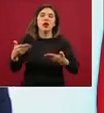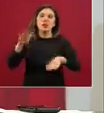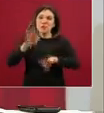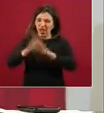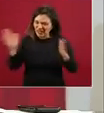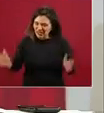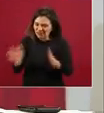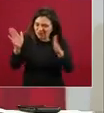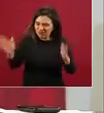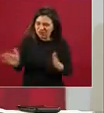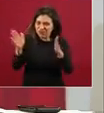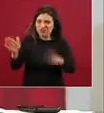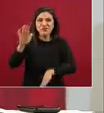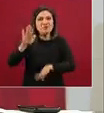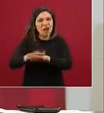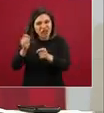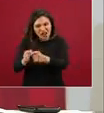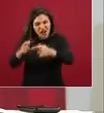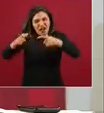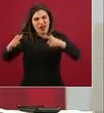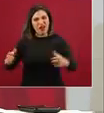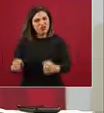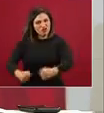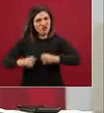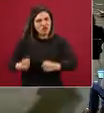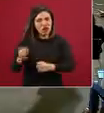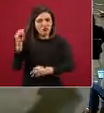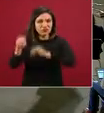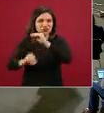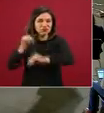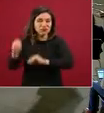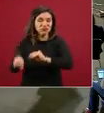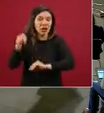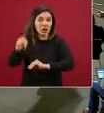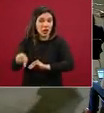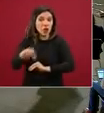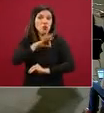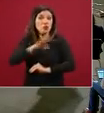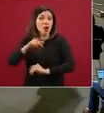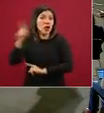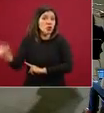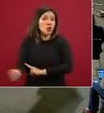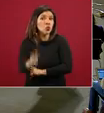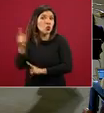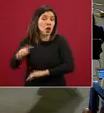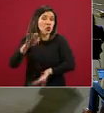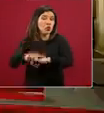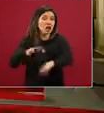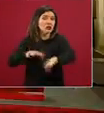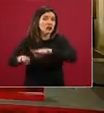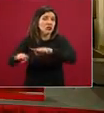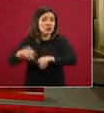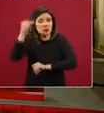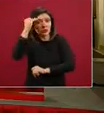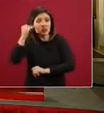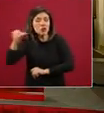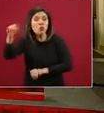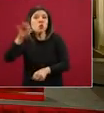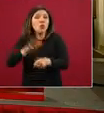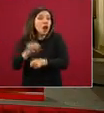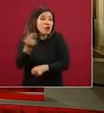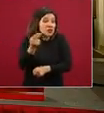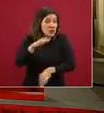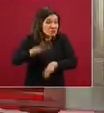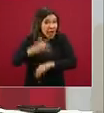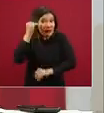echando a andar algo mucho más robusto y que además puede permanecer trabajando el tiempo que sea